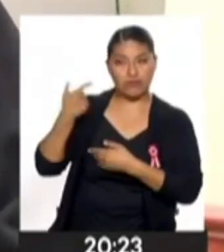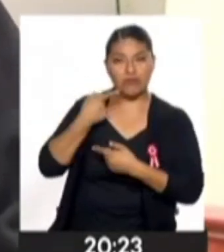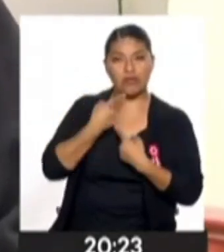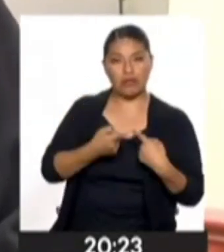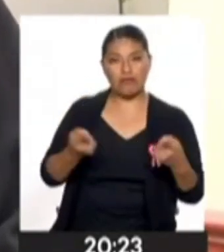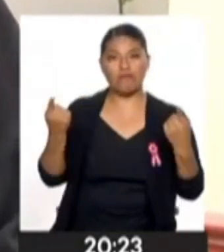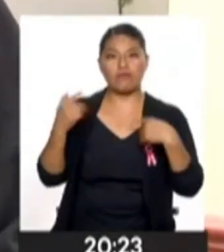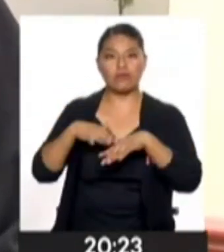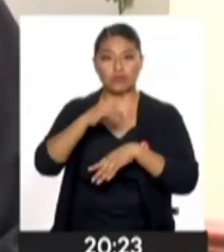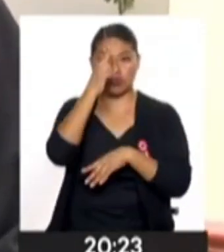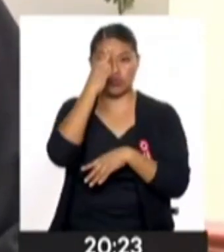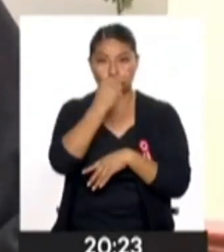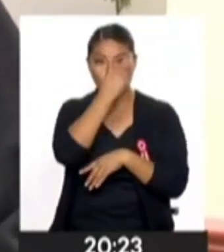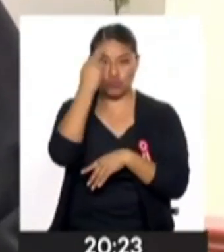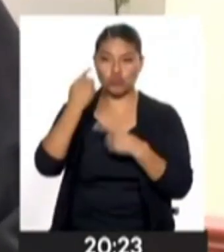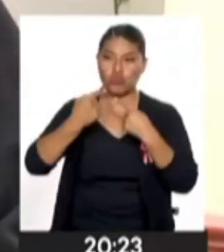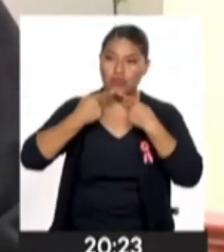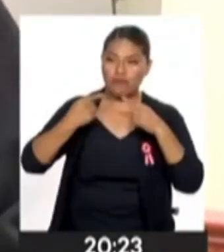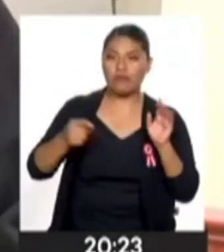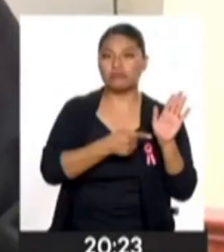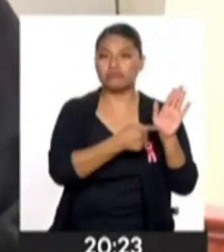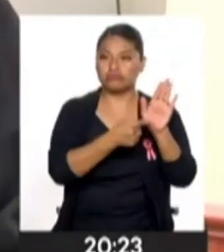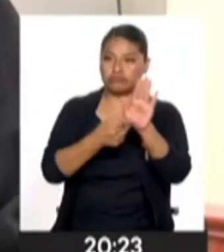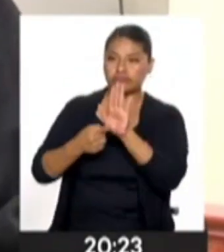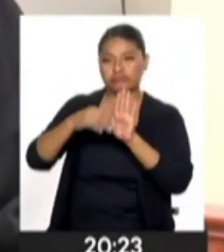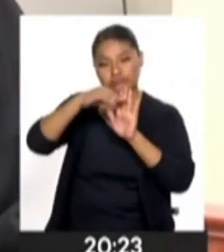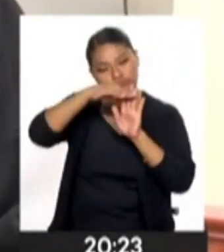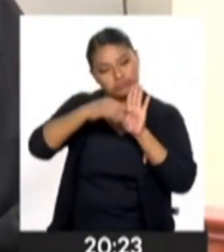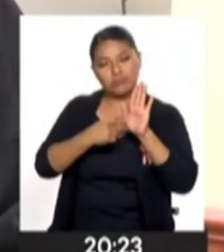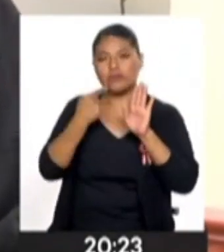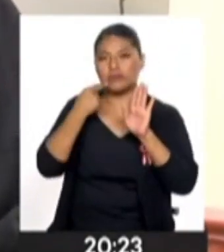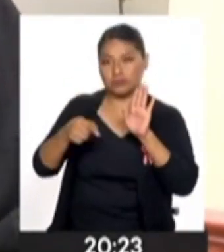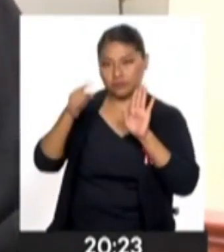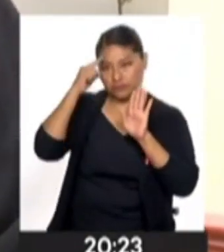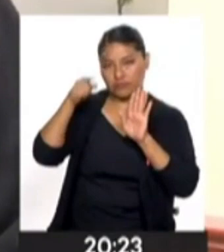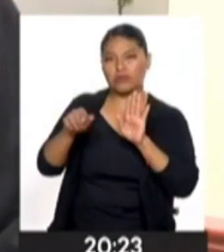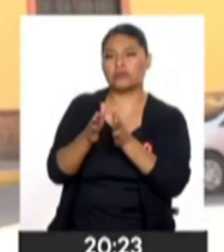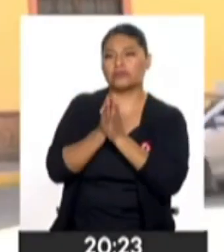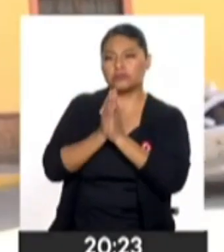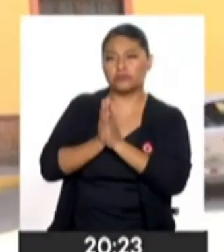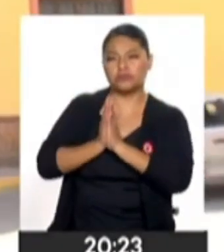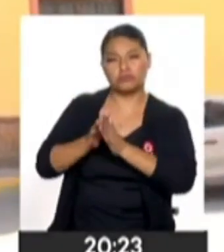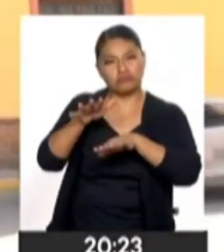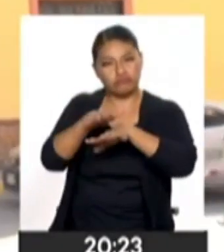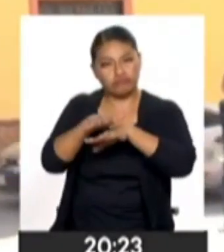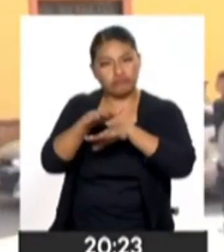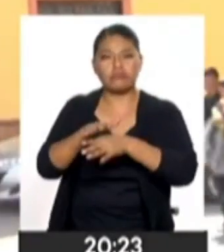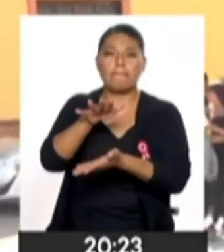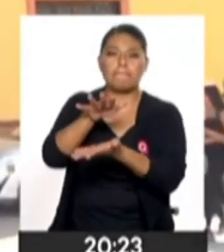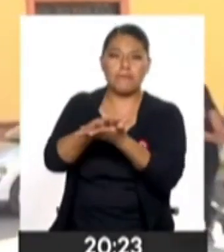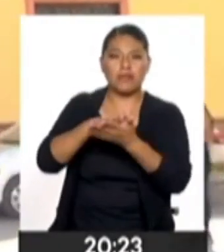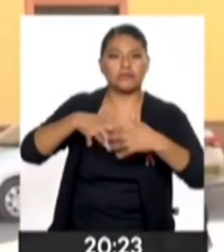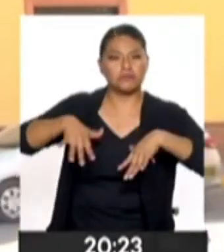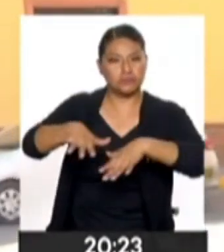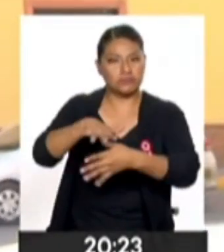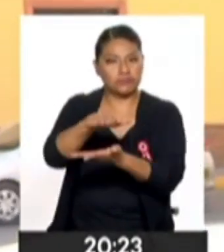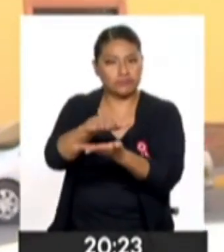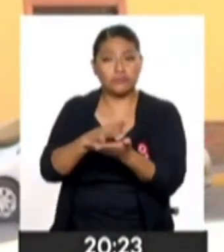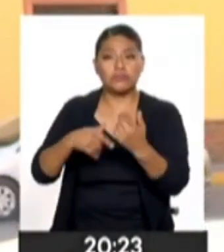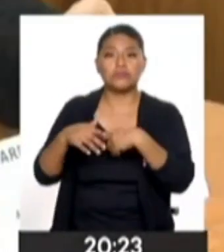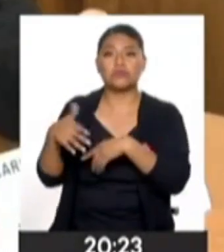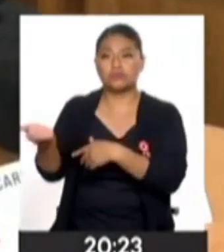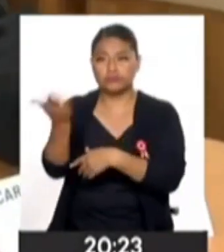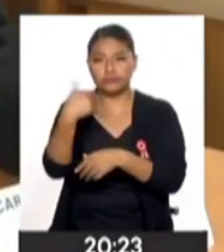Conferencia Episcopal Peruana hacemos eco de este clamor popular. También envió un mensaje de unidad a todos